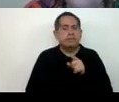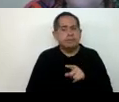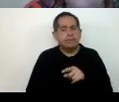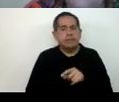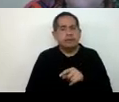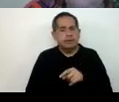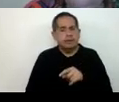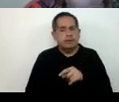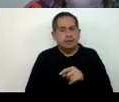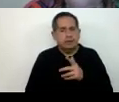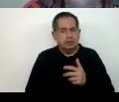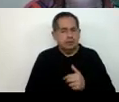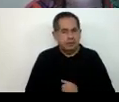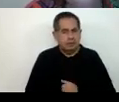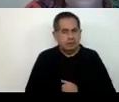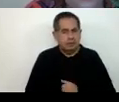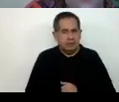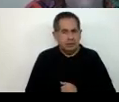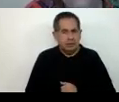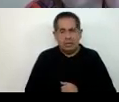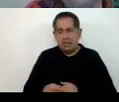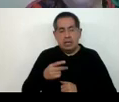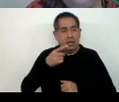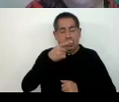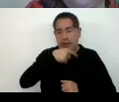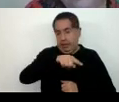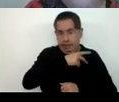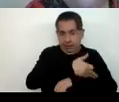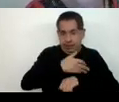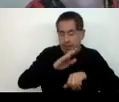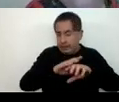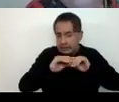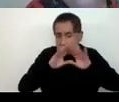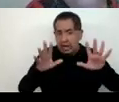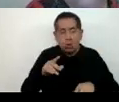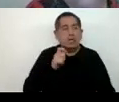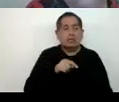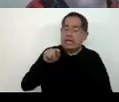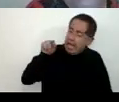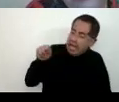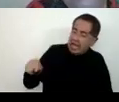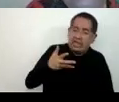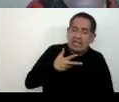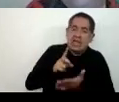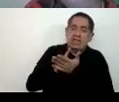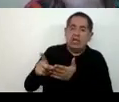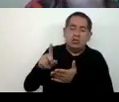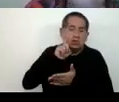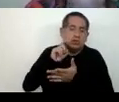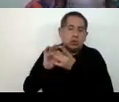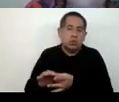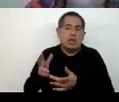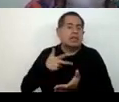pues que les quede claro que ellos tienen derechos sexuales y tienen